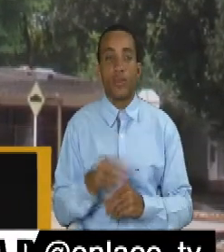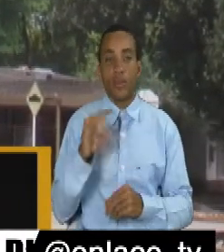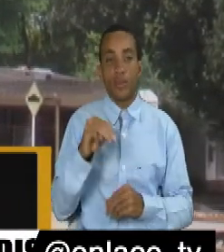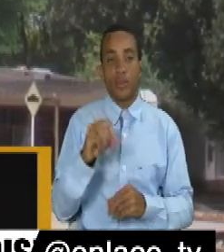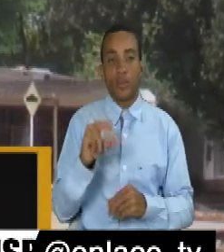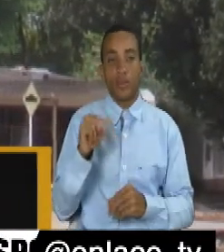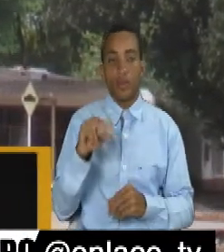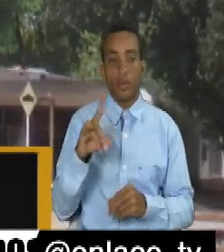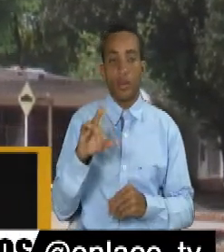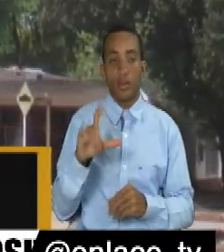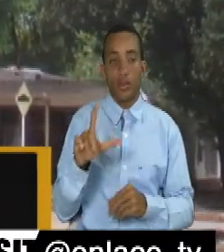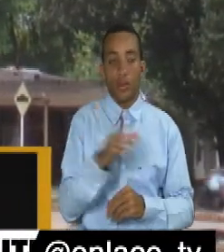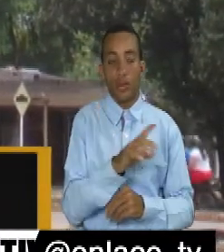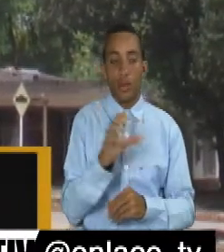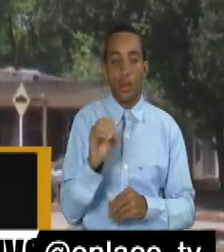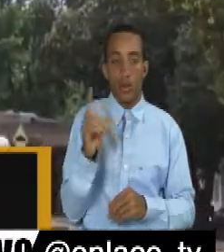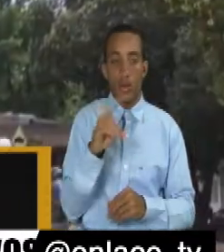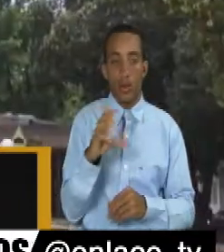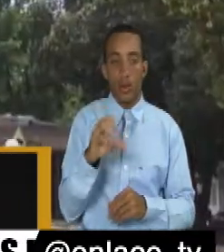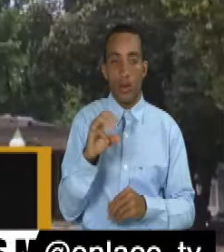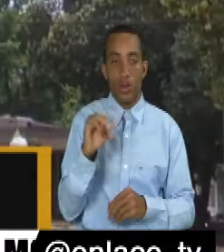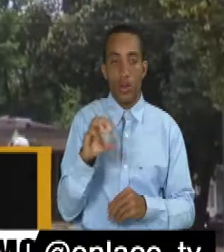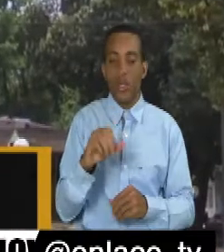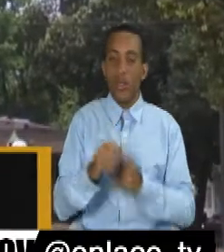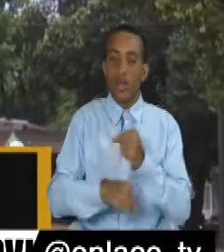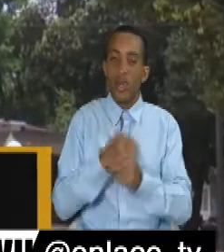Osma Vero, de 46 años de edad.